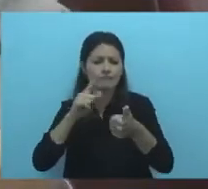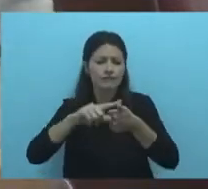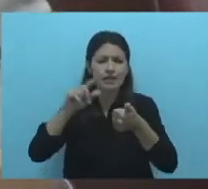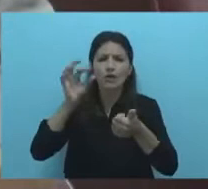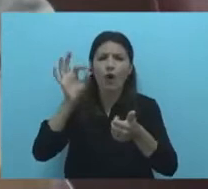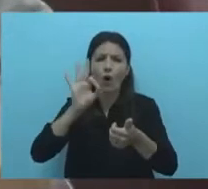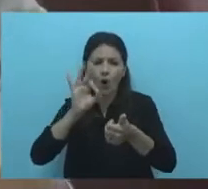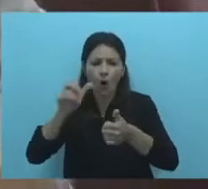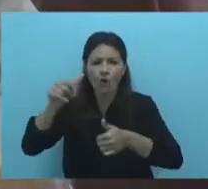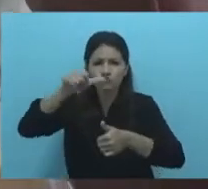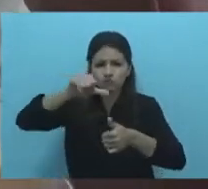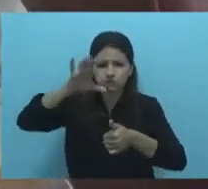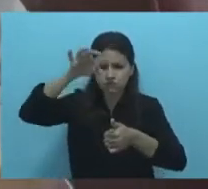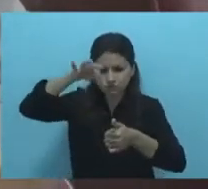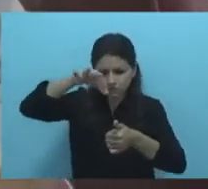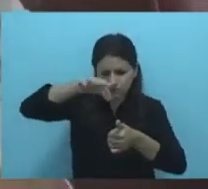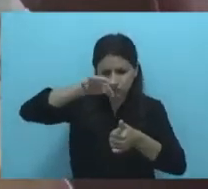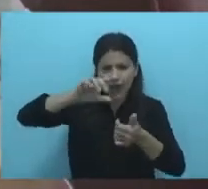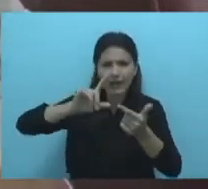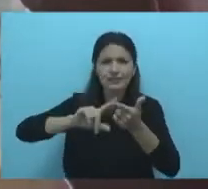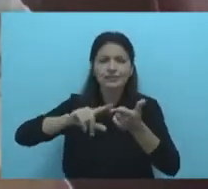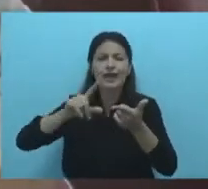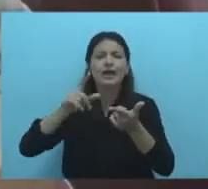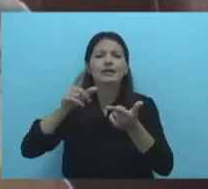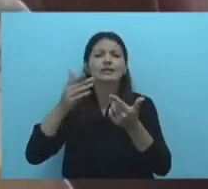ley era muy importante porque